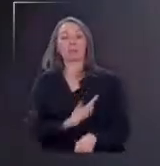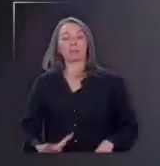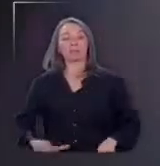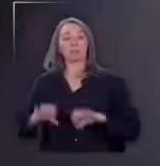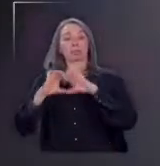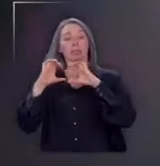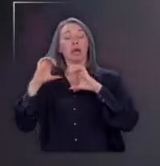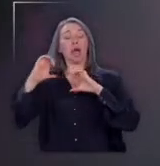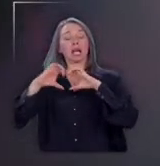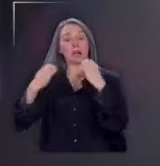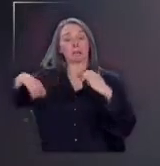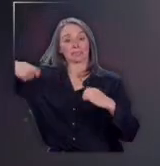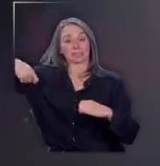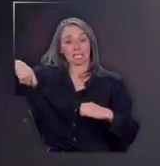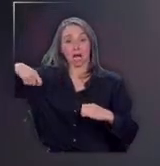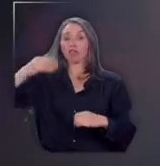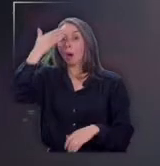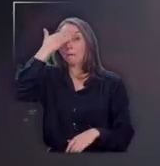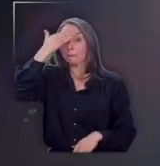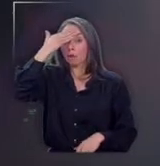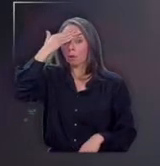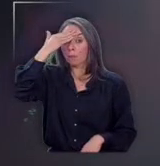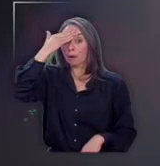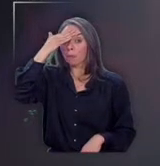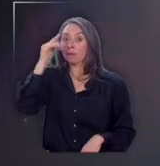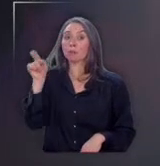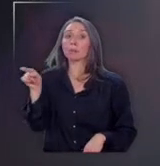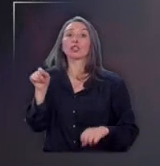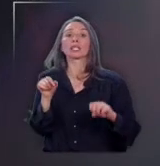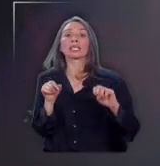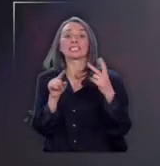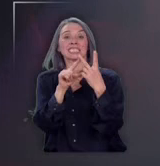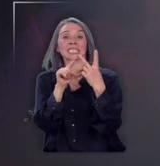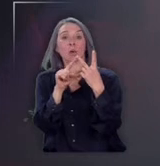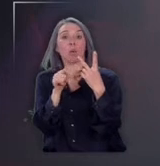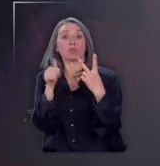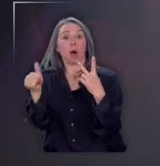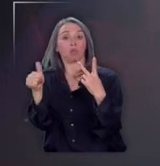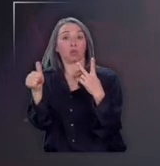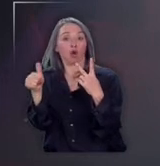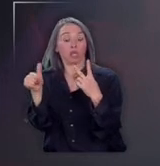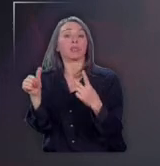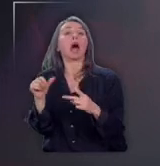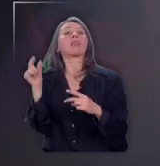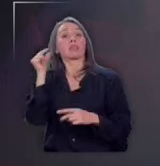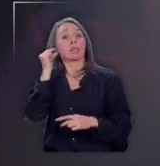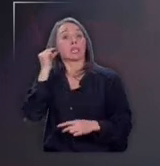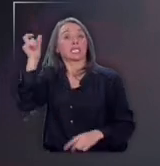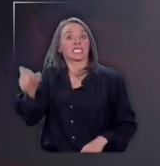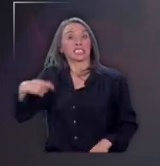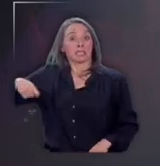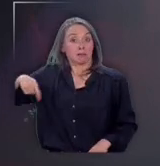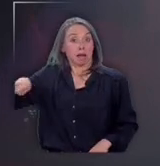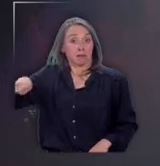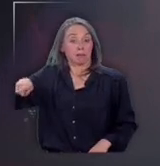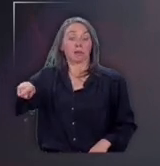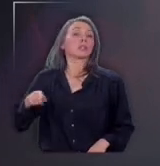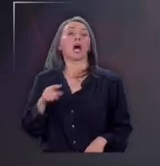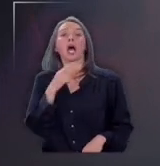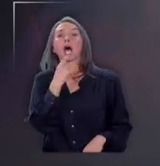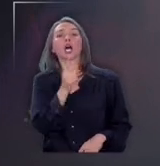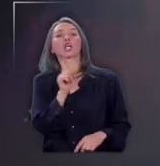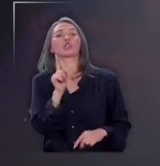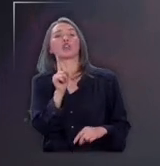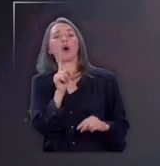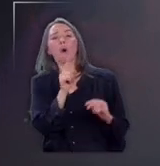preocupación por la advertencia de la segunda autoridad del país que según sus dichos está dispuesta a no considerar lo